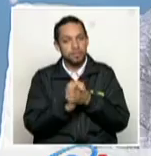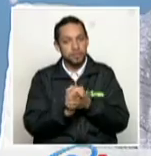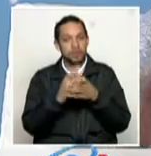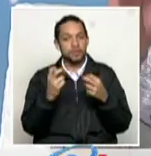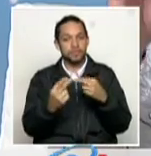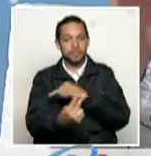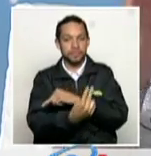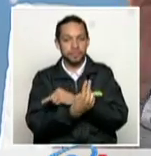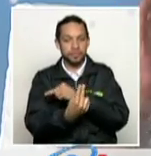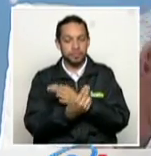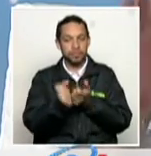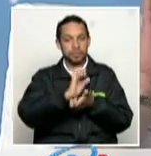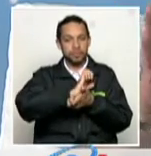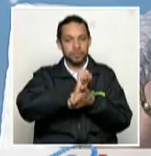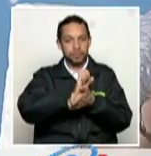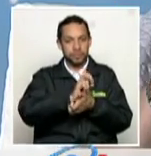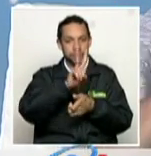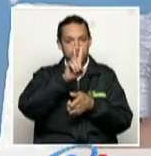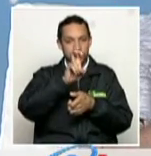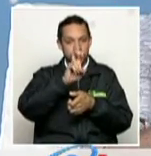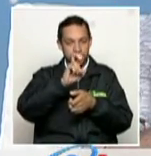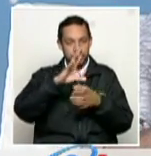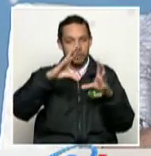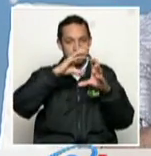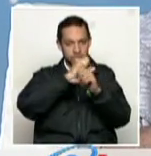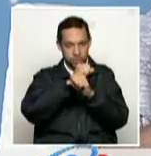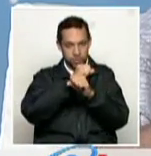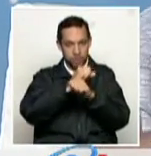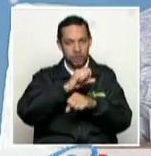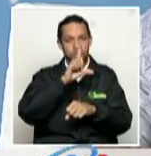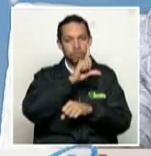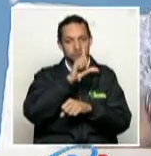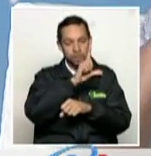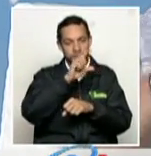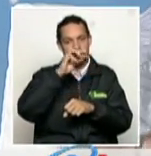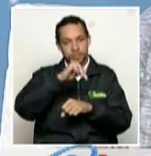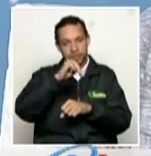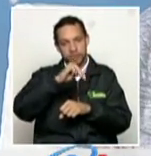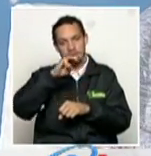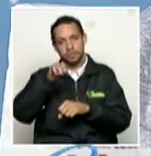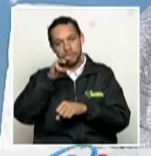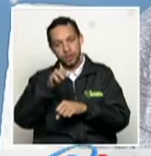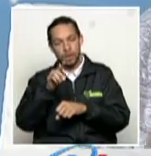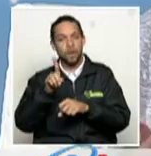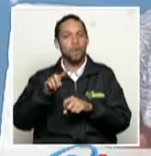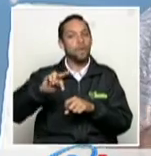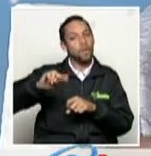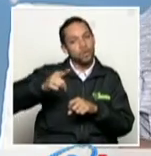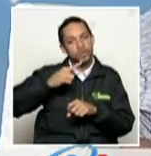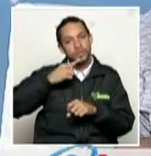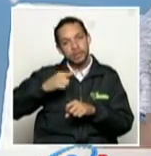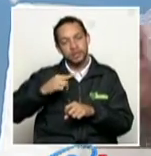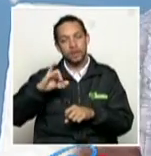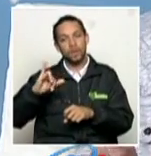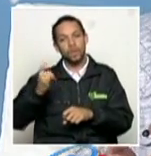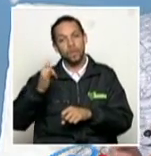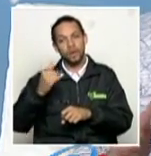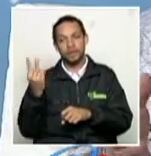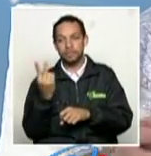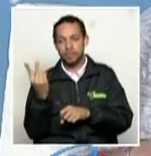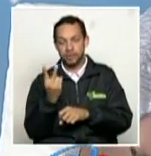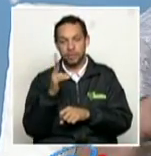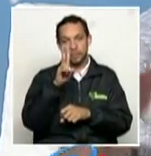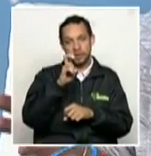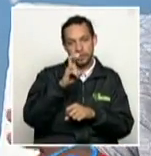Estamos en Telecafé 7 a 8 de la noche, lunes, martes y miércoles. Como hay personas que me han dicho que el jueves o viernes llegan a las